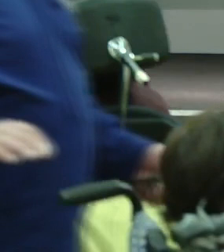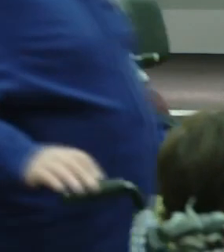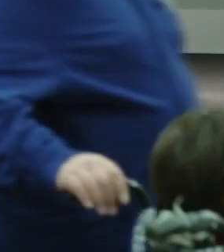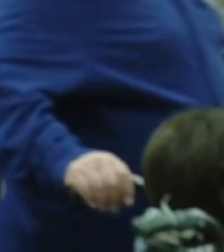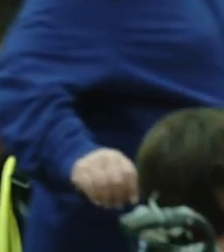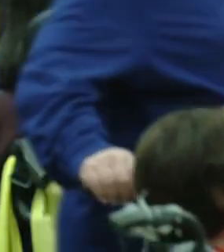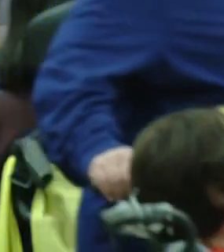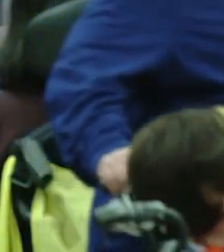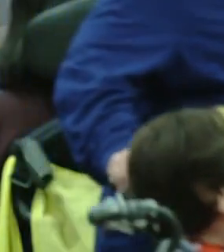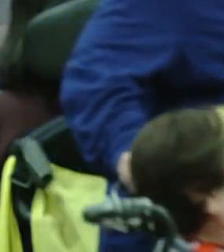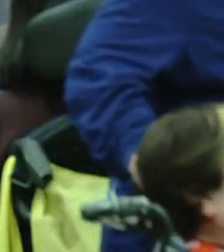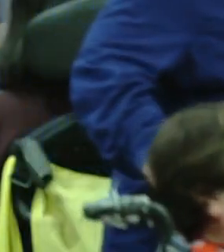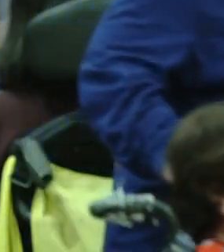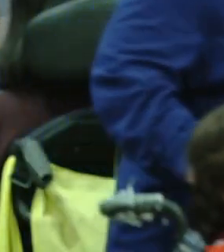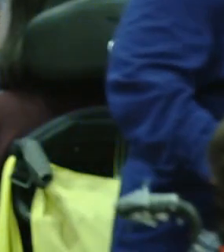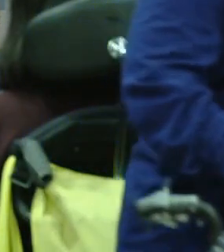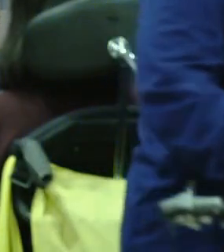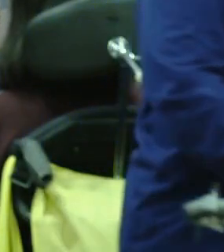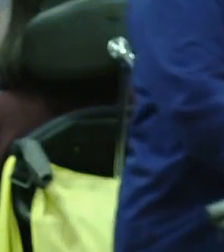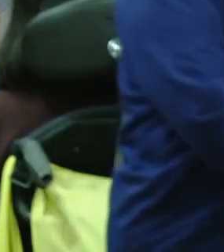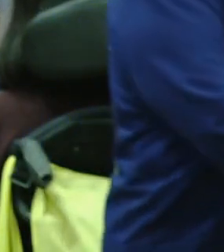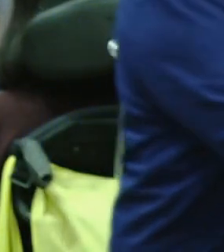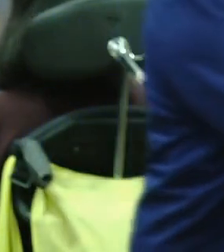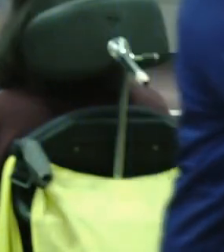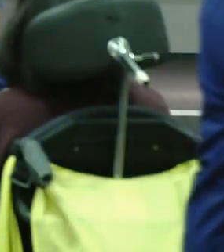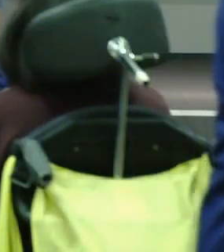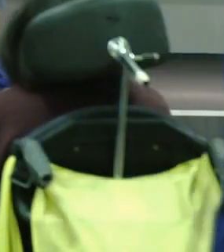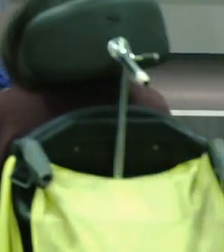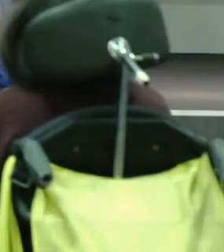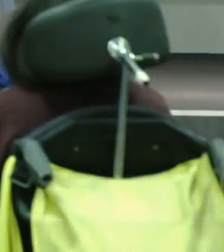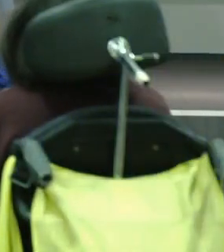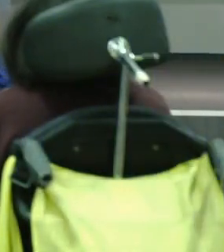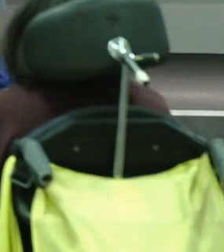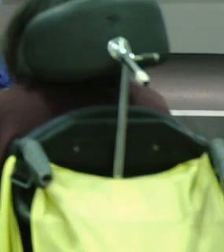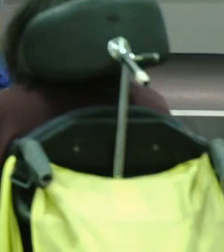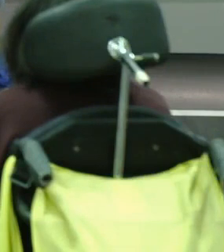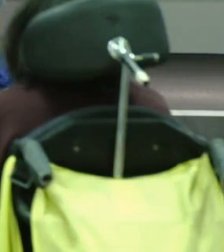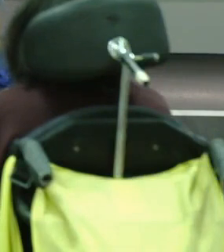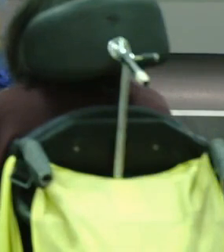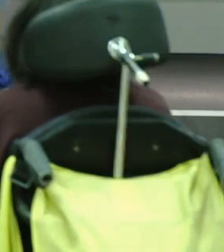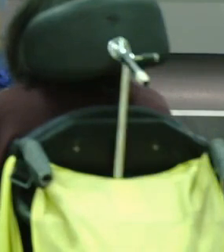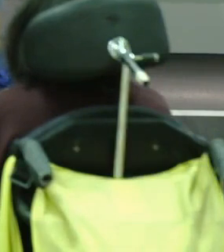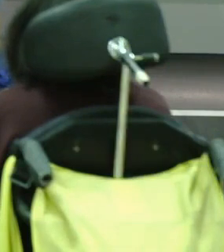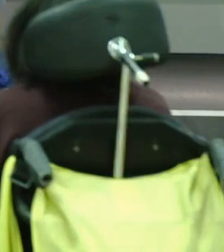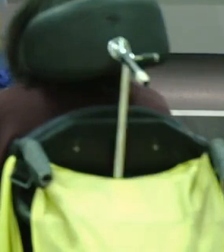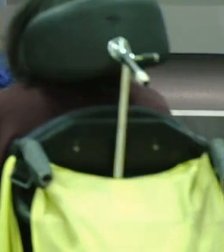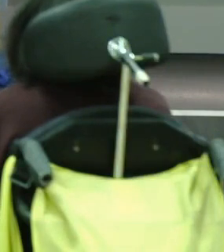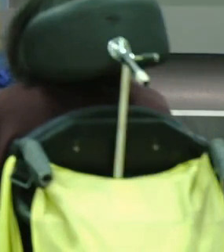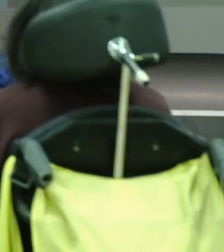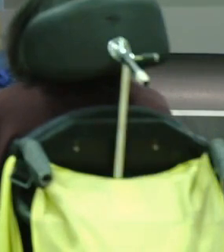es activista durante muchos años en pro de los derechos de las personas con diversidad